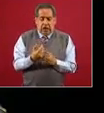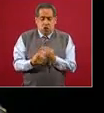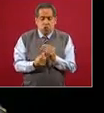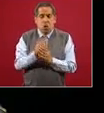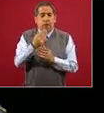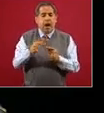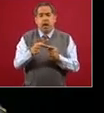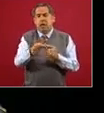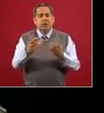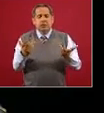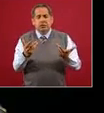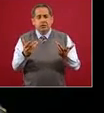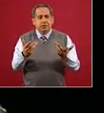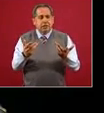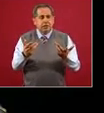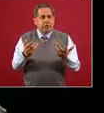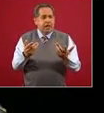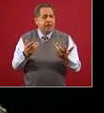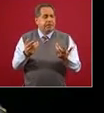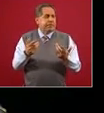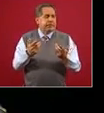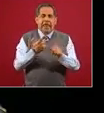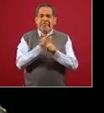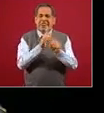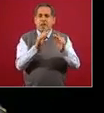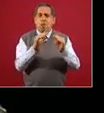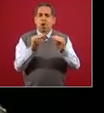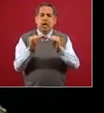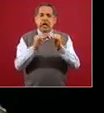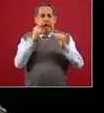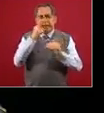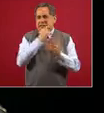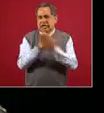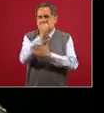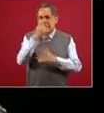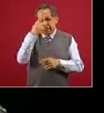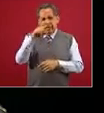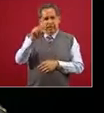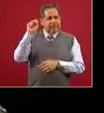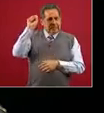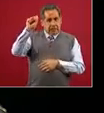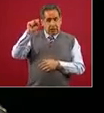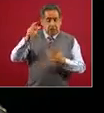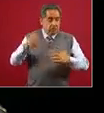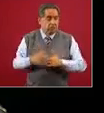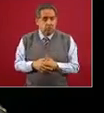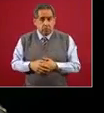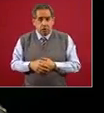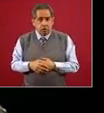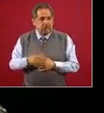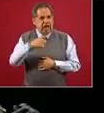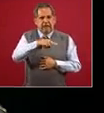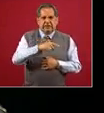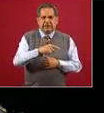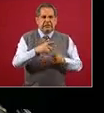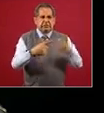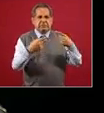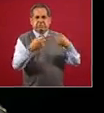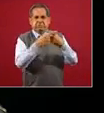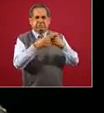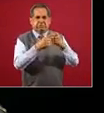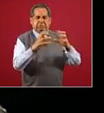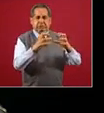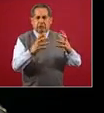cuestión de la democracia sindical? Sabemos que en ocasiones, pues, hasta entre ellos mismos se andan peleando. O sea, ¿qué